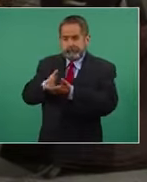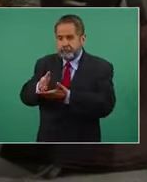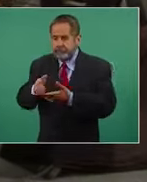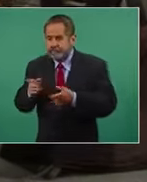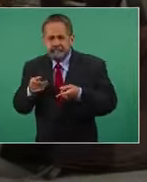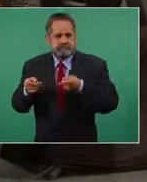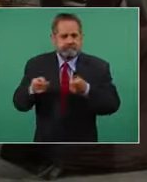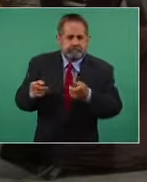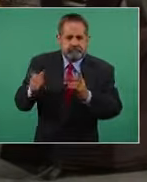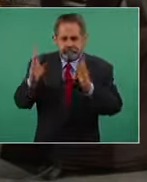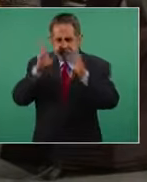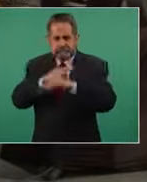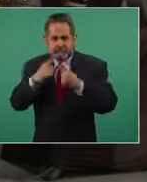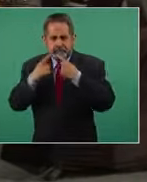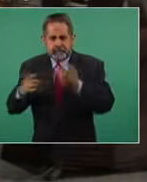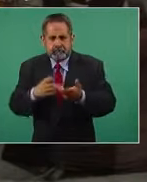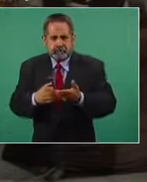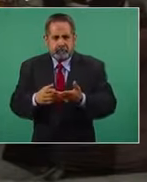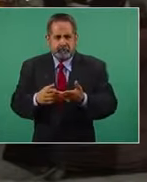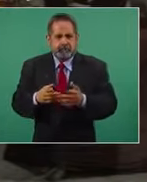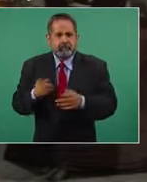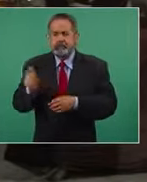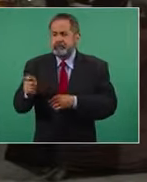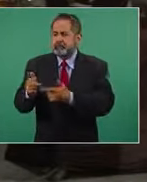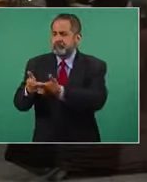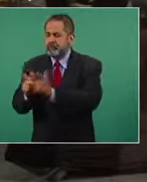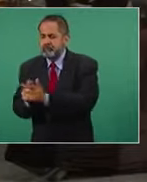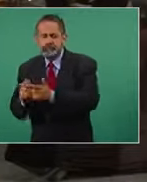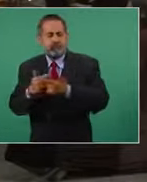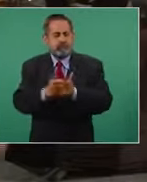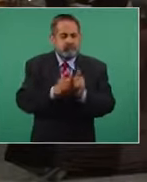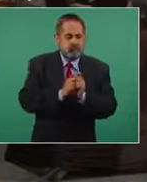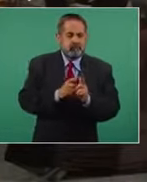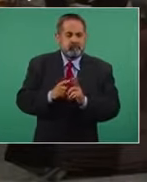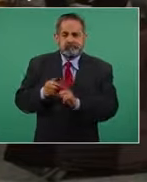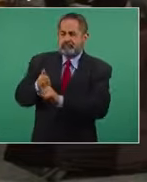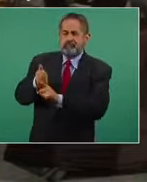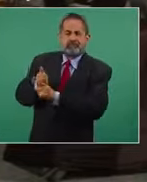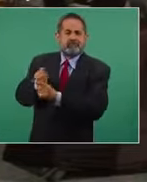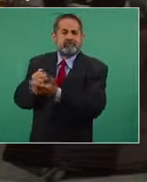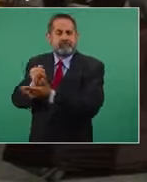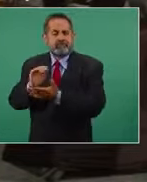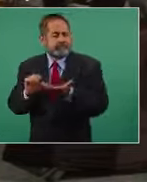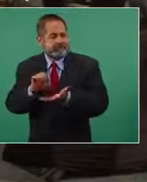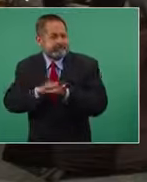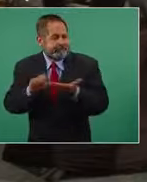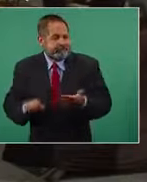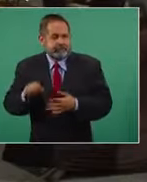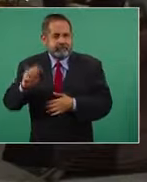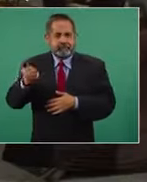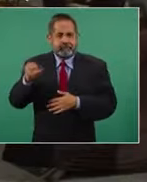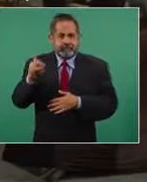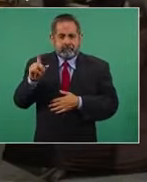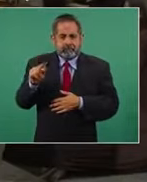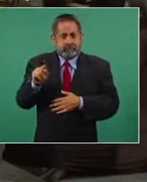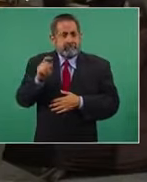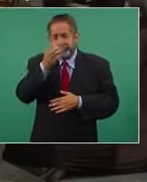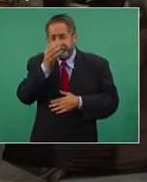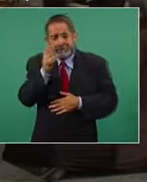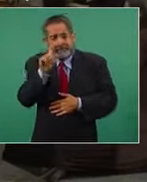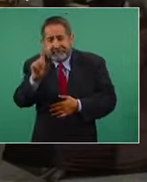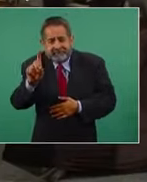está promoviendo es que se conformen grupos de autodefensa. En el caso de Ayutla, agua, ¿cómo